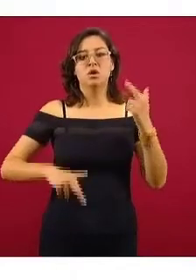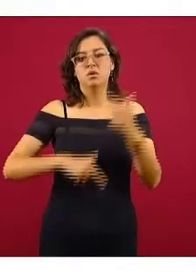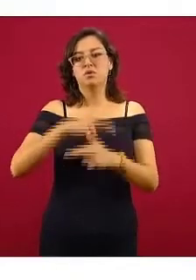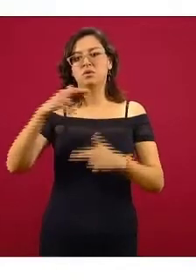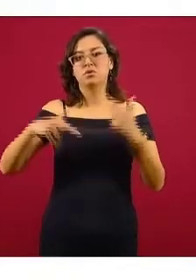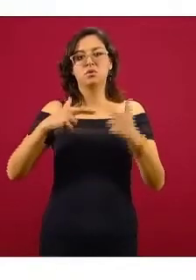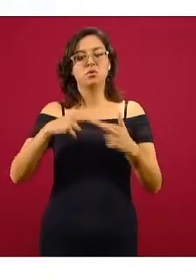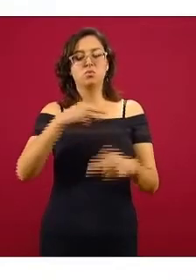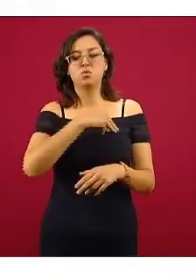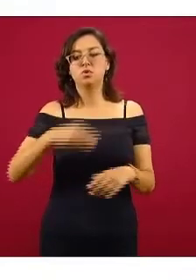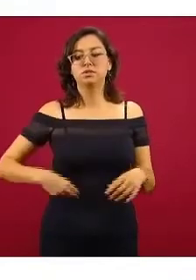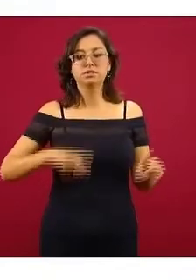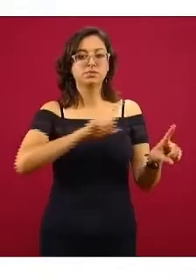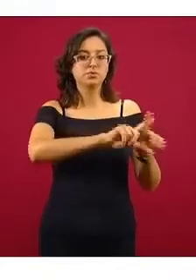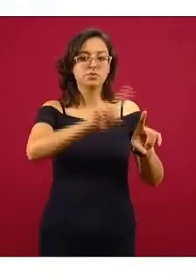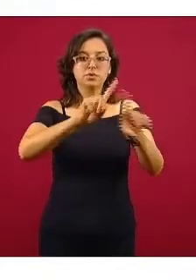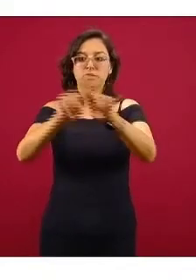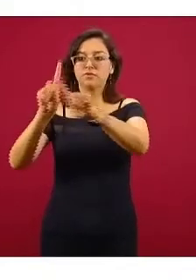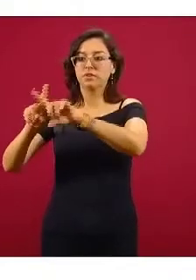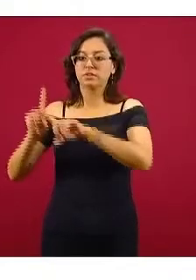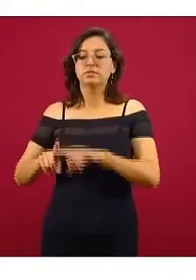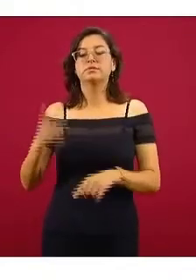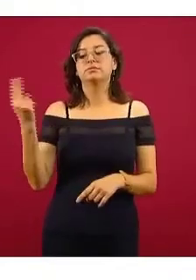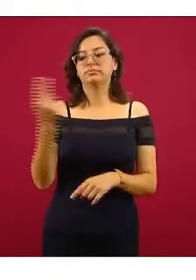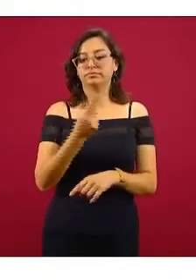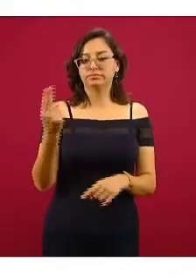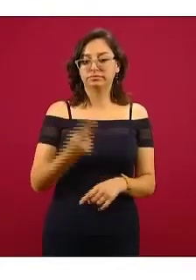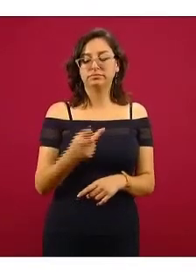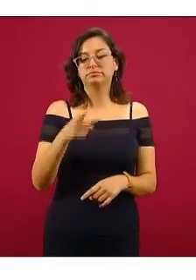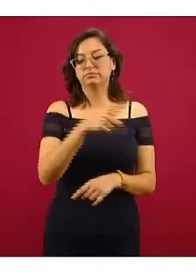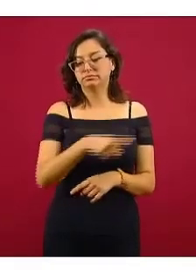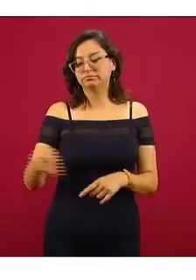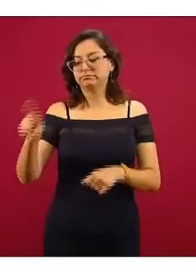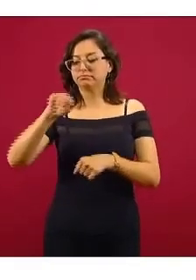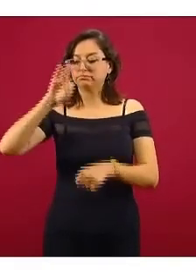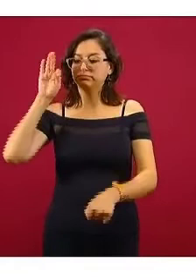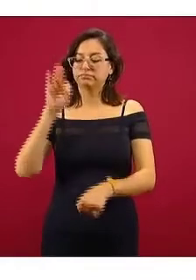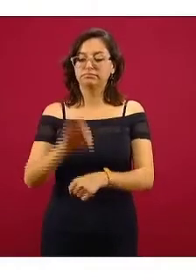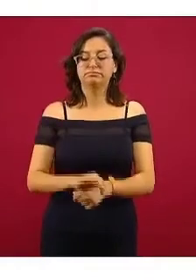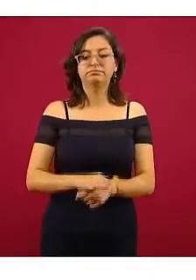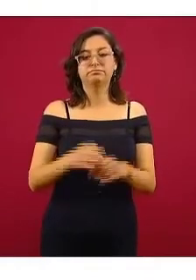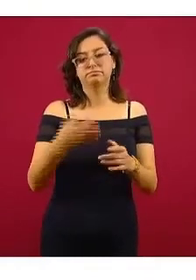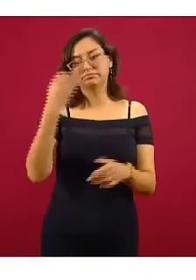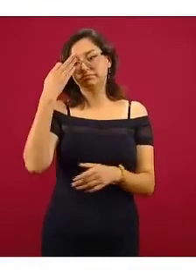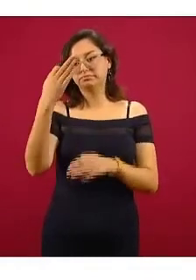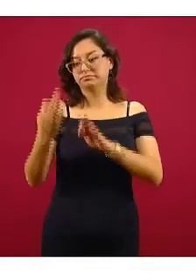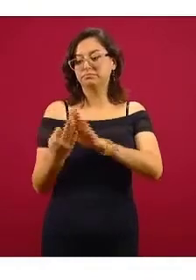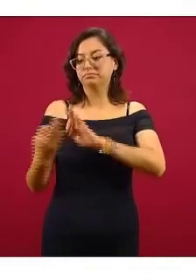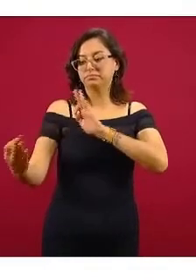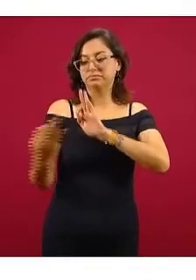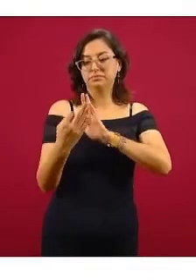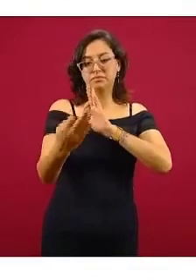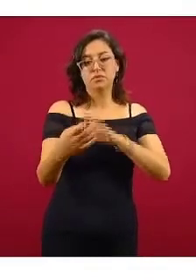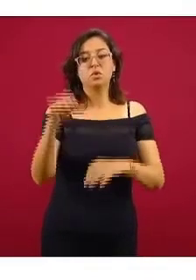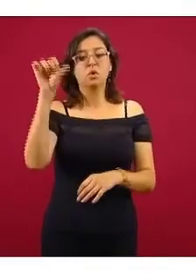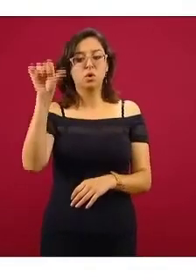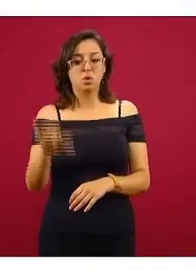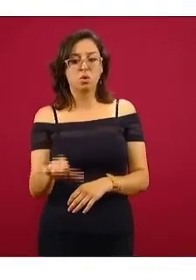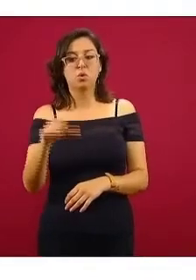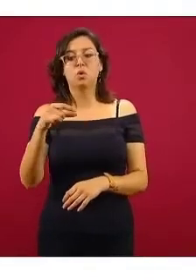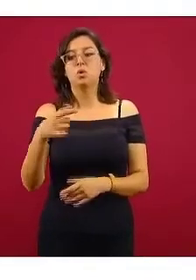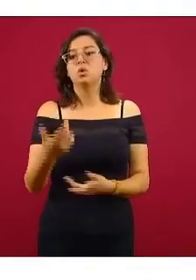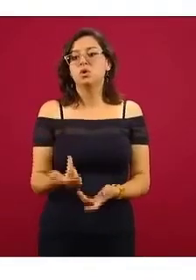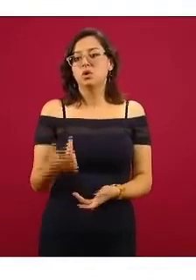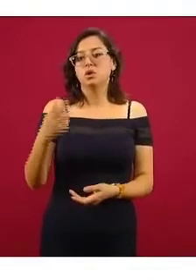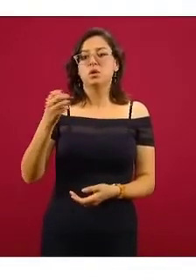país de tener este resguardo de la Jornada Nacional de Sana Distancia, y nos encontramos pues esta noche en la